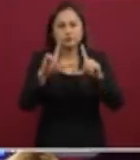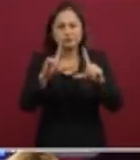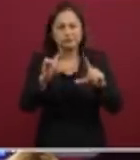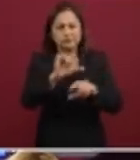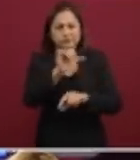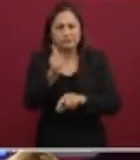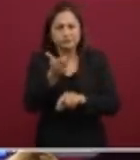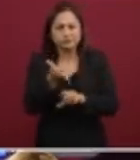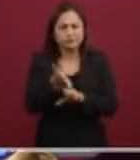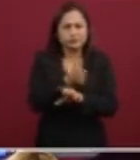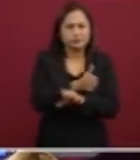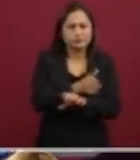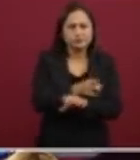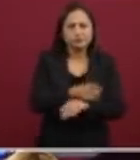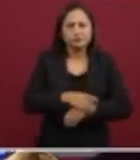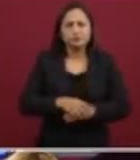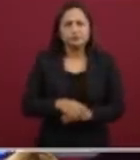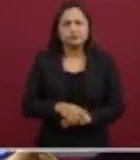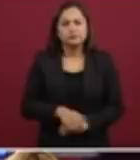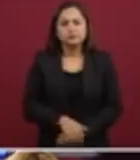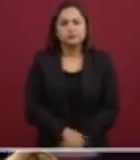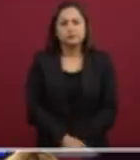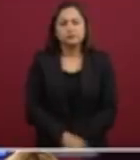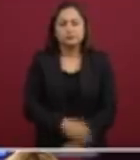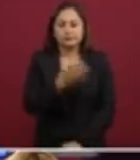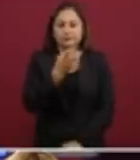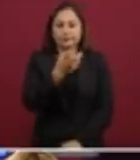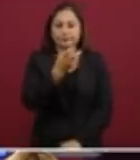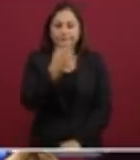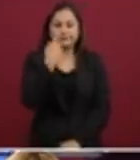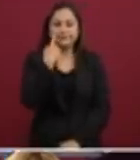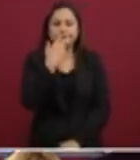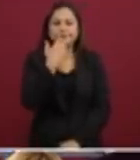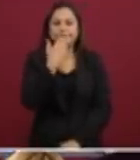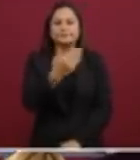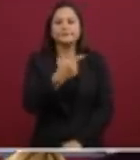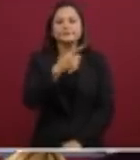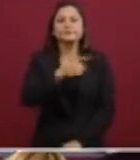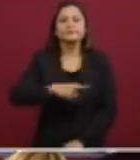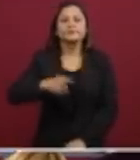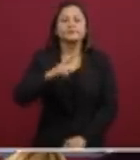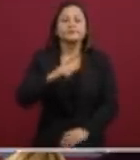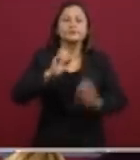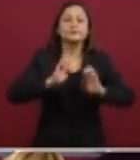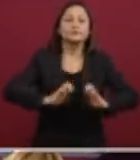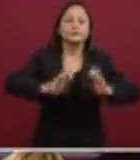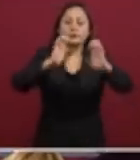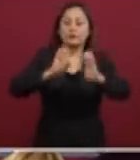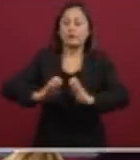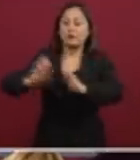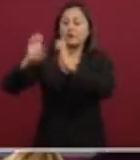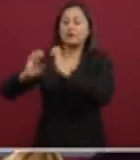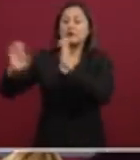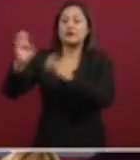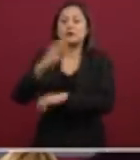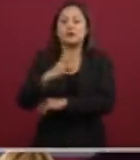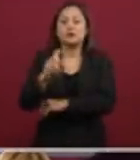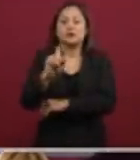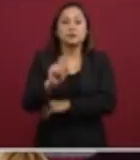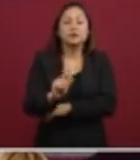la anterior, eso. Posibilidades de planteles para 320,